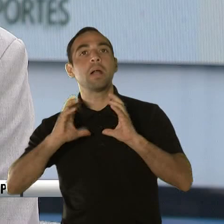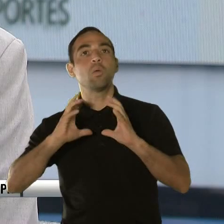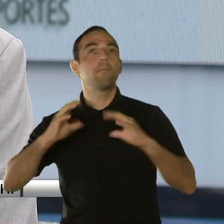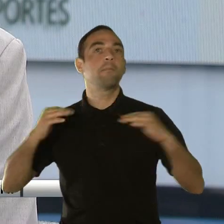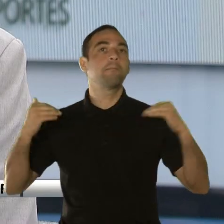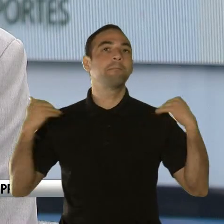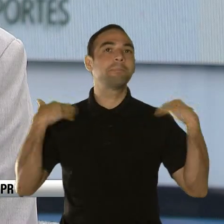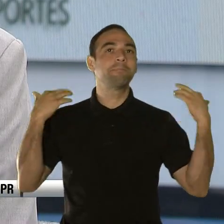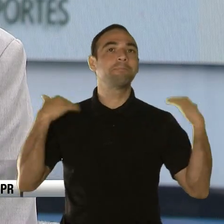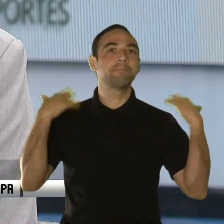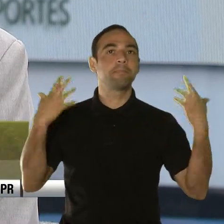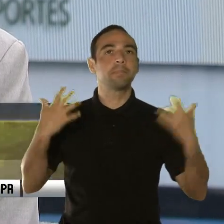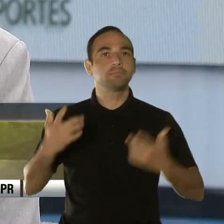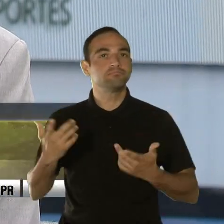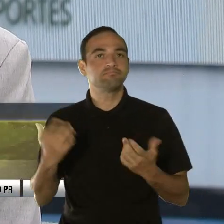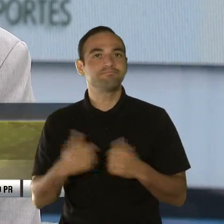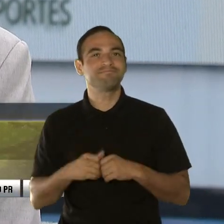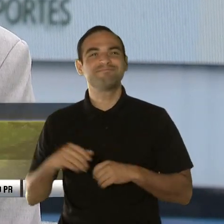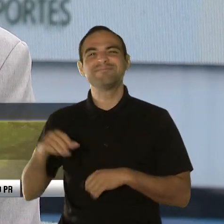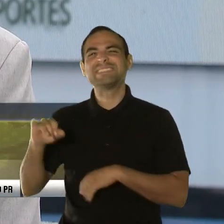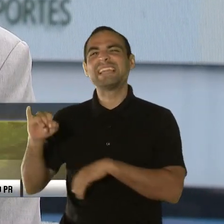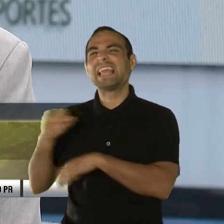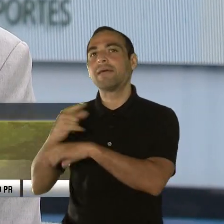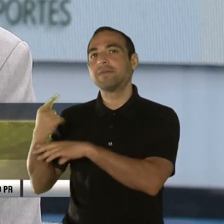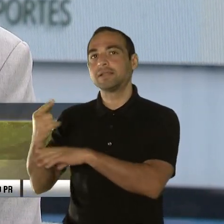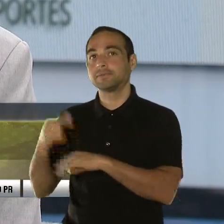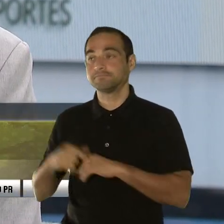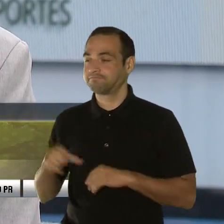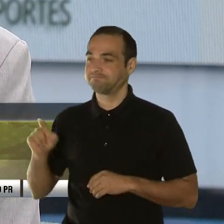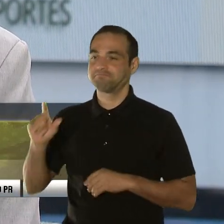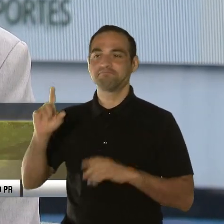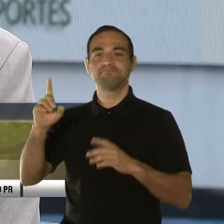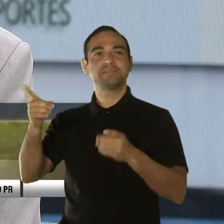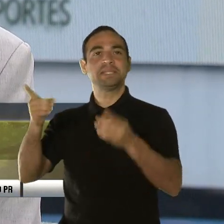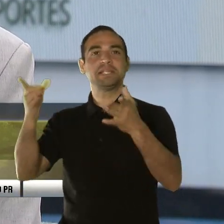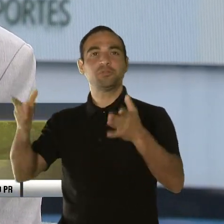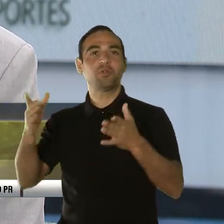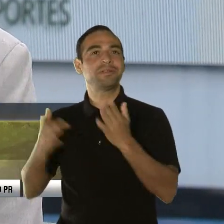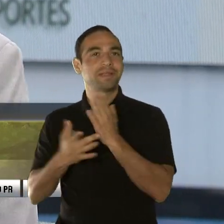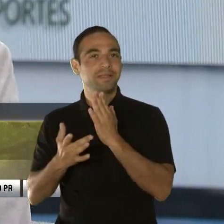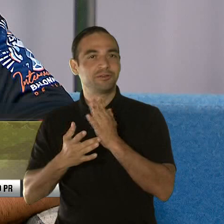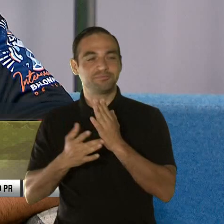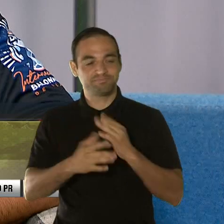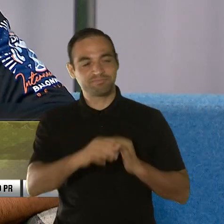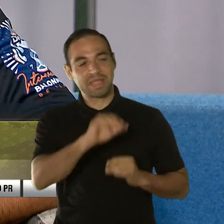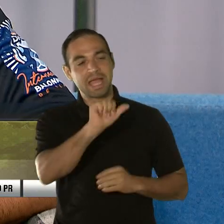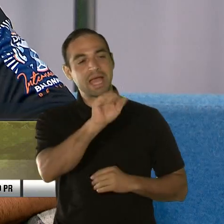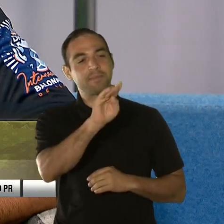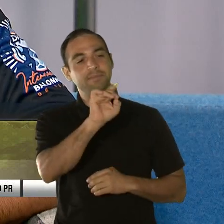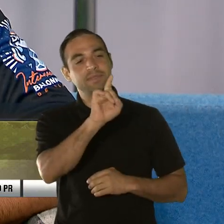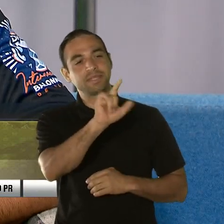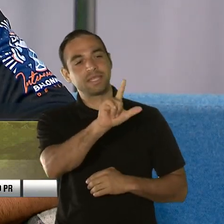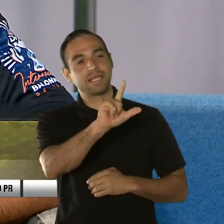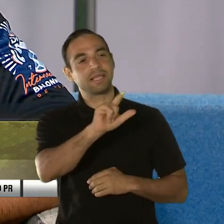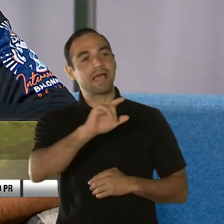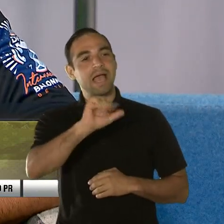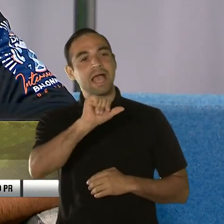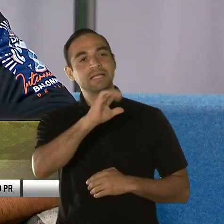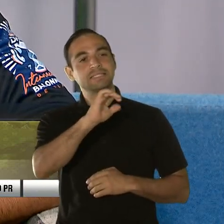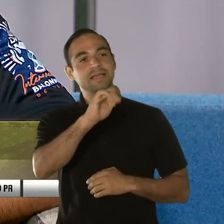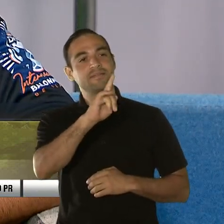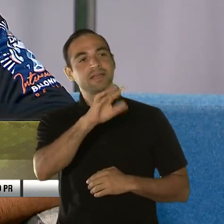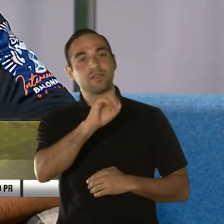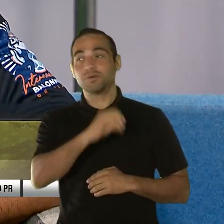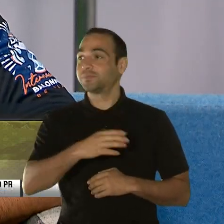hablar más sobre el tema le damos la bienvenida al director técnico del evento abdiel Acevedo Saludos abdiel Buenas noches Muchas gracias por estar aquí